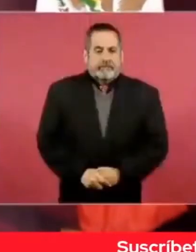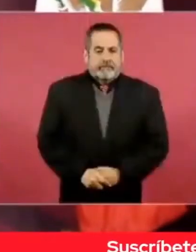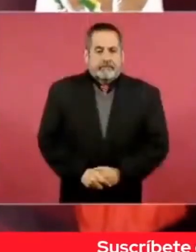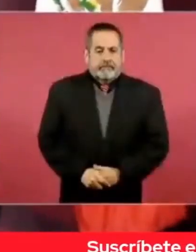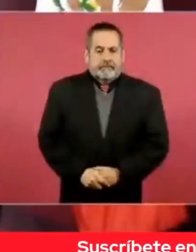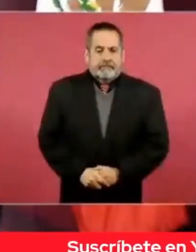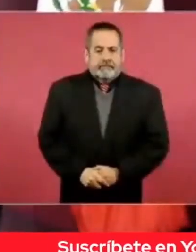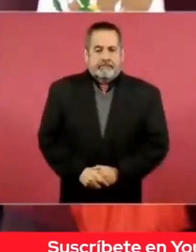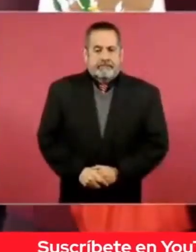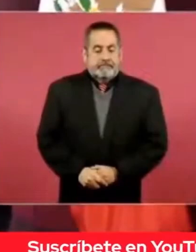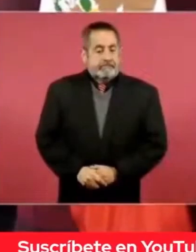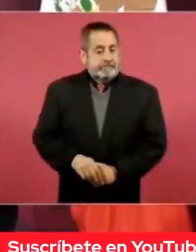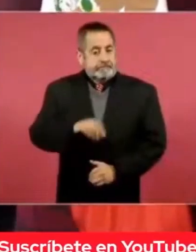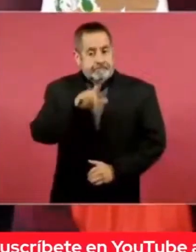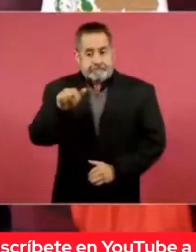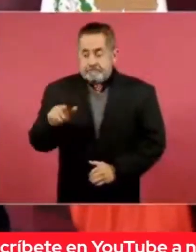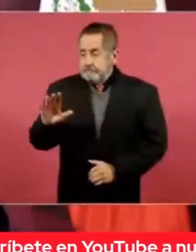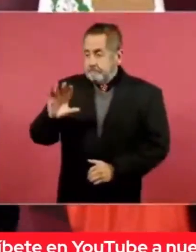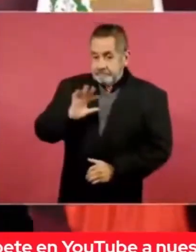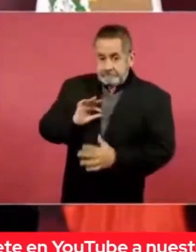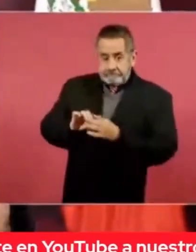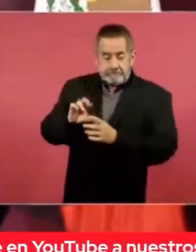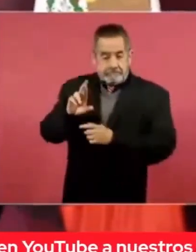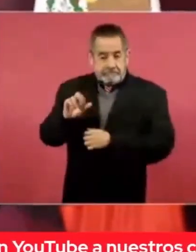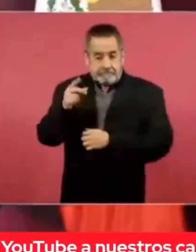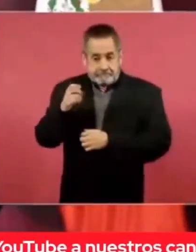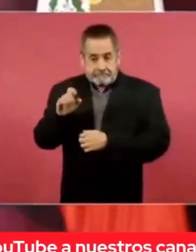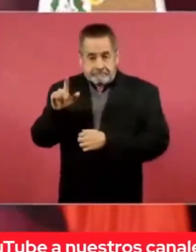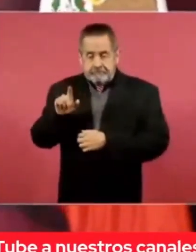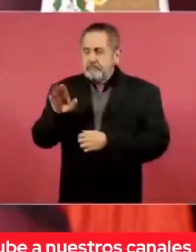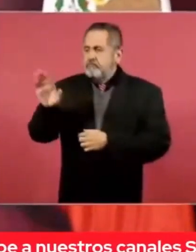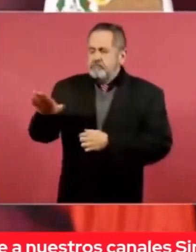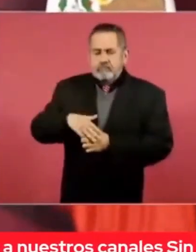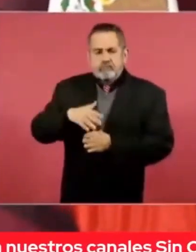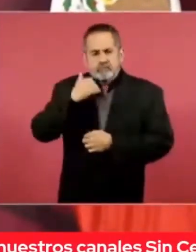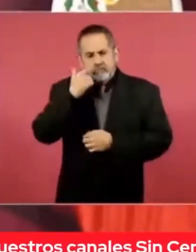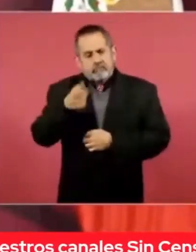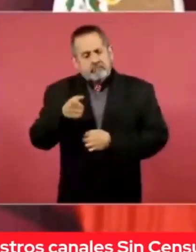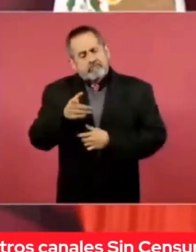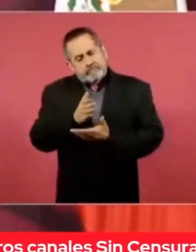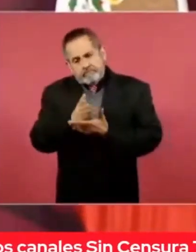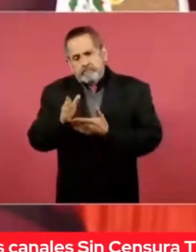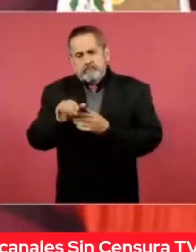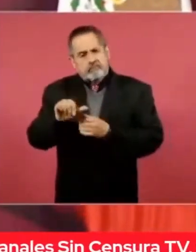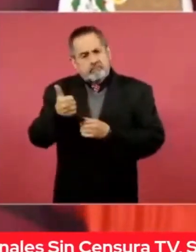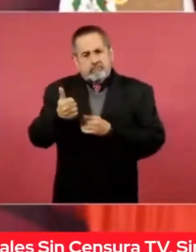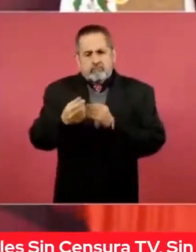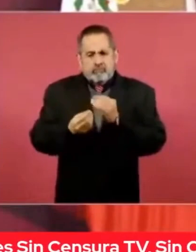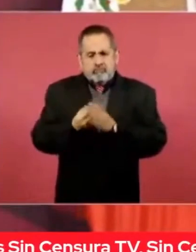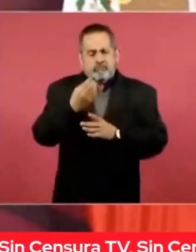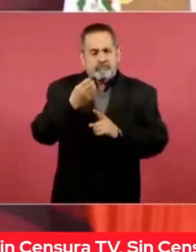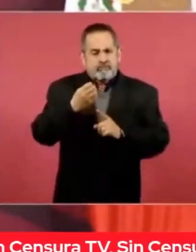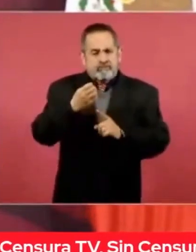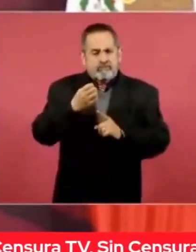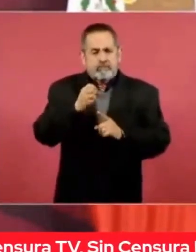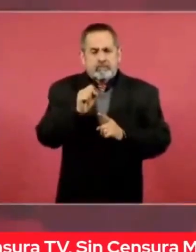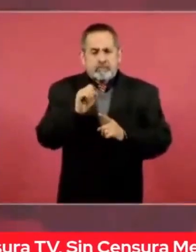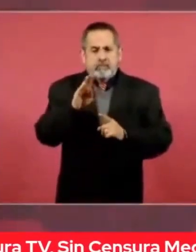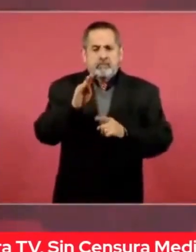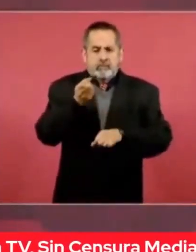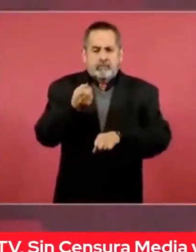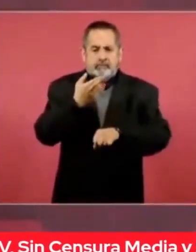y le dice y me dice a mí Raquel Yo quiero tener una este subsecretaria o